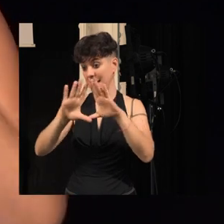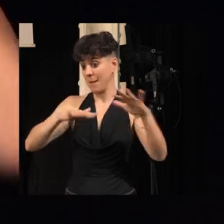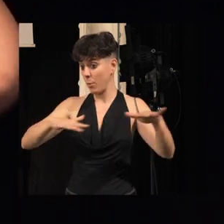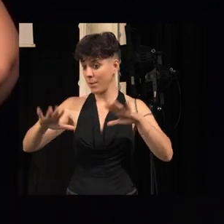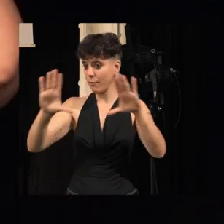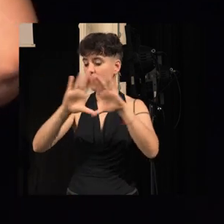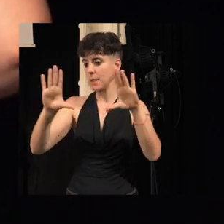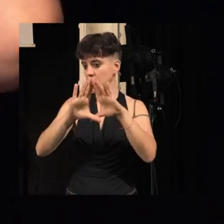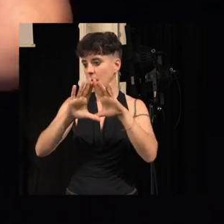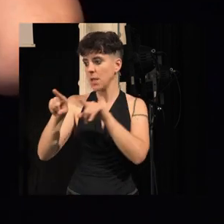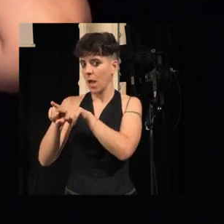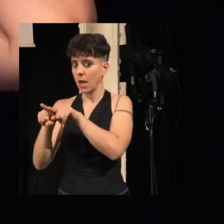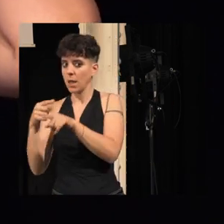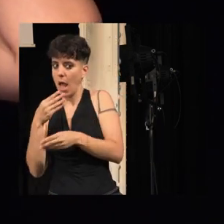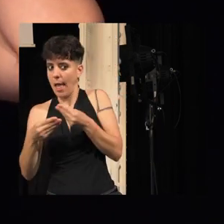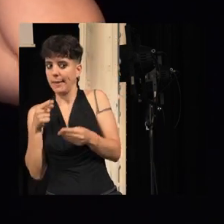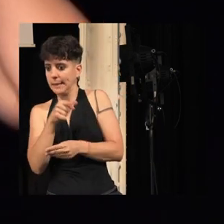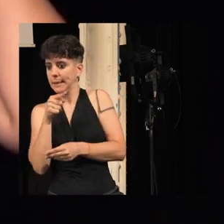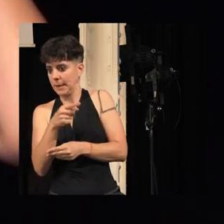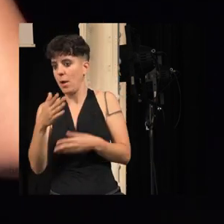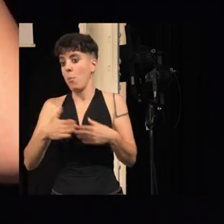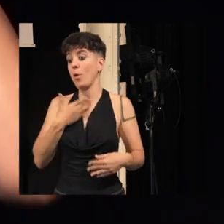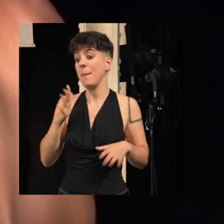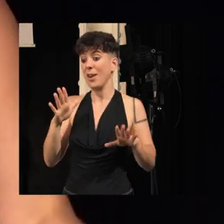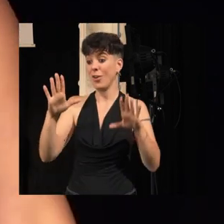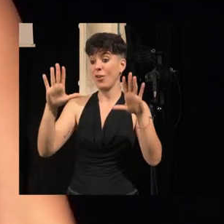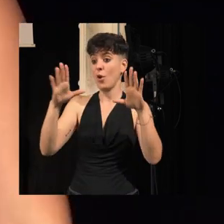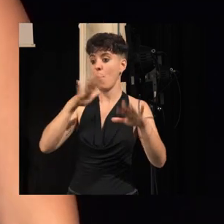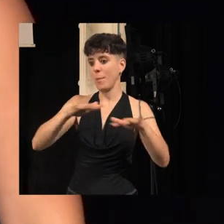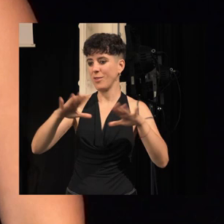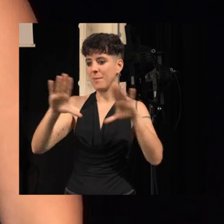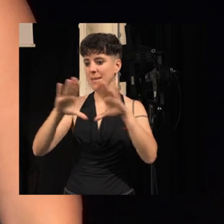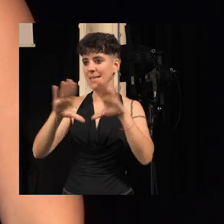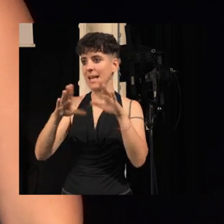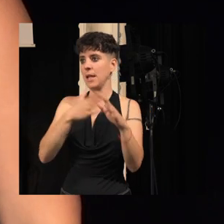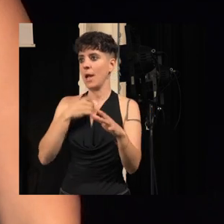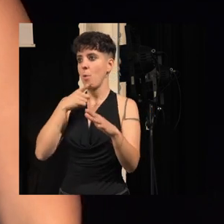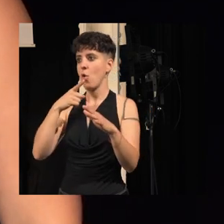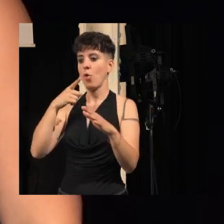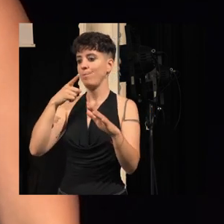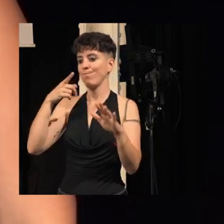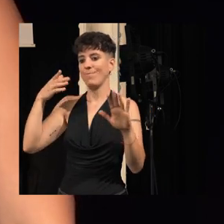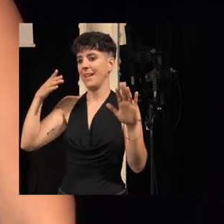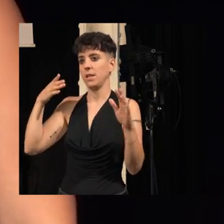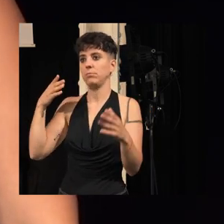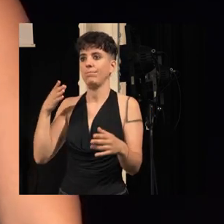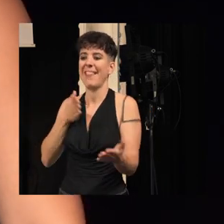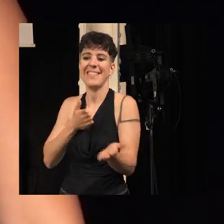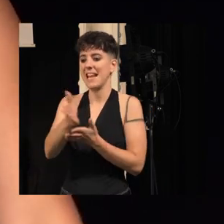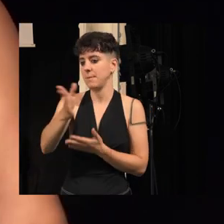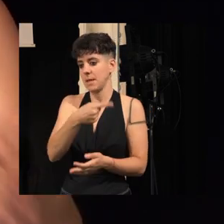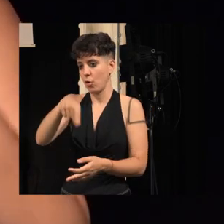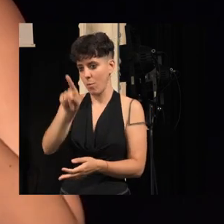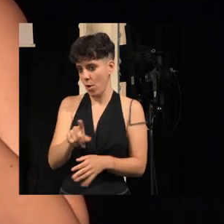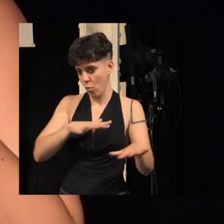todas las críticas que se le puedan hacer, es el movimiento más transversal que nunca ha existido. Y si concretamos más, Yo creo que, y